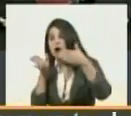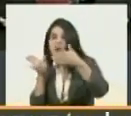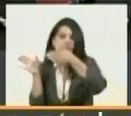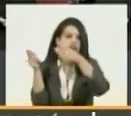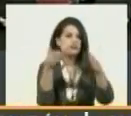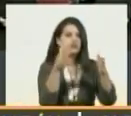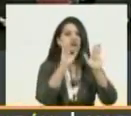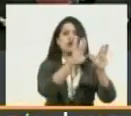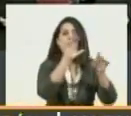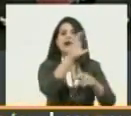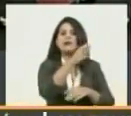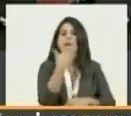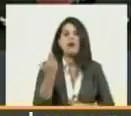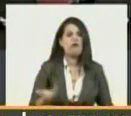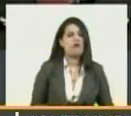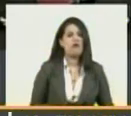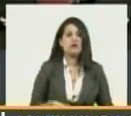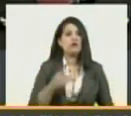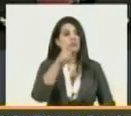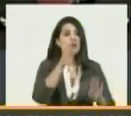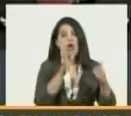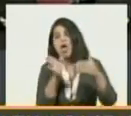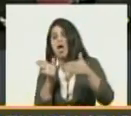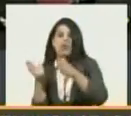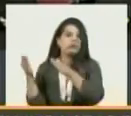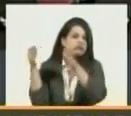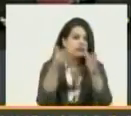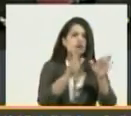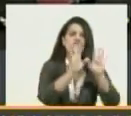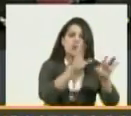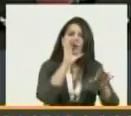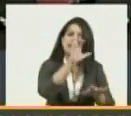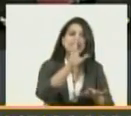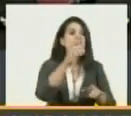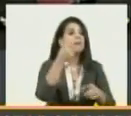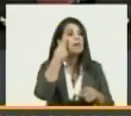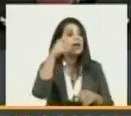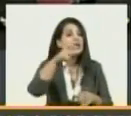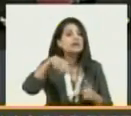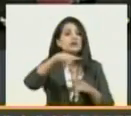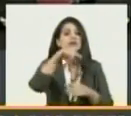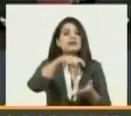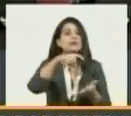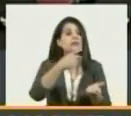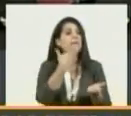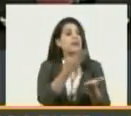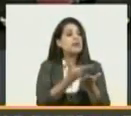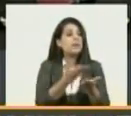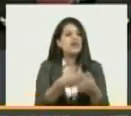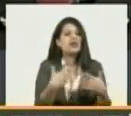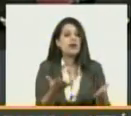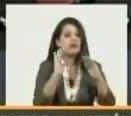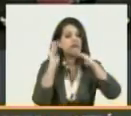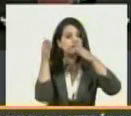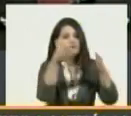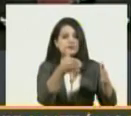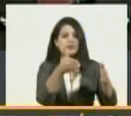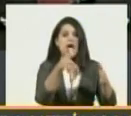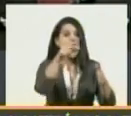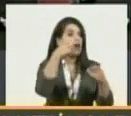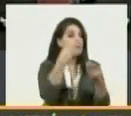México. Atienda las demandas de su pueblo, atienda a los desaparecidos, atienda la